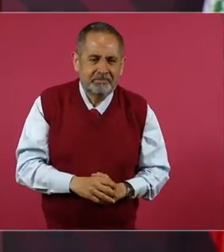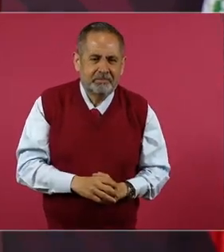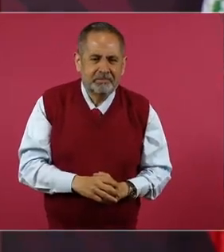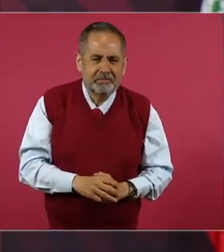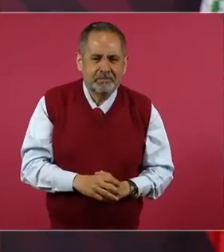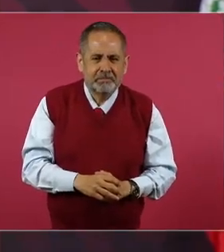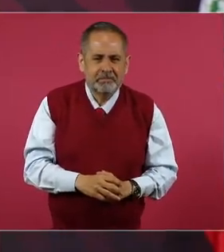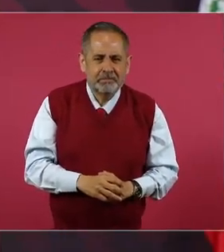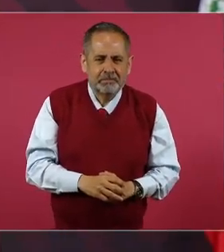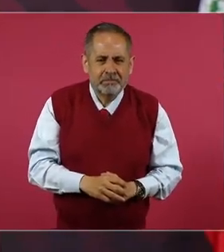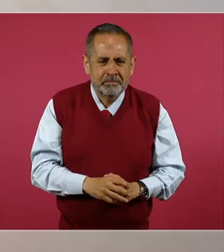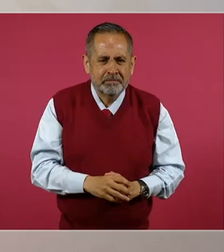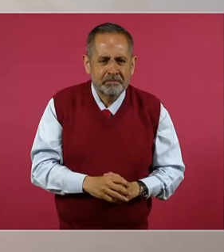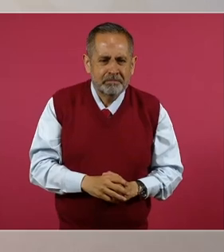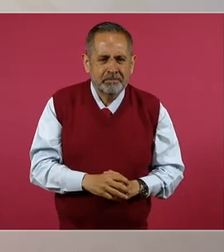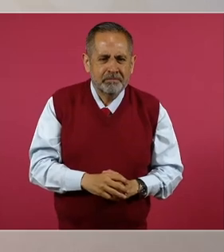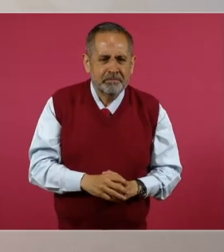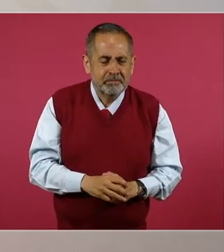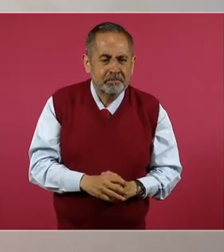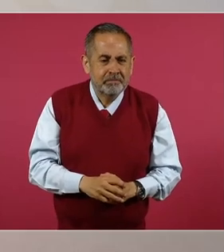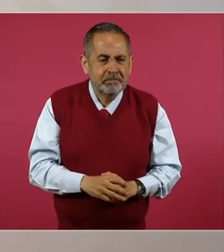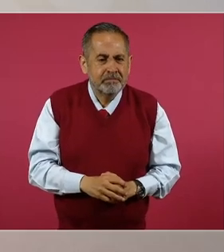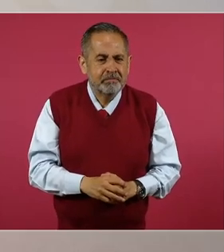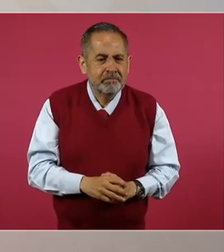Ahora, cada vez que hay un cuestionamiento